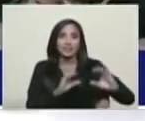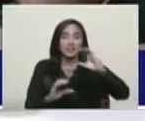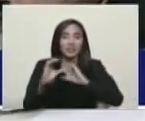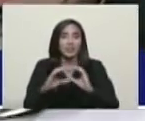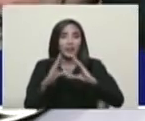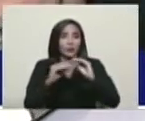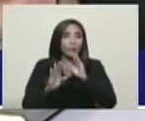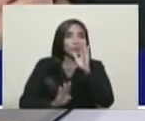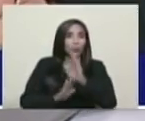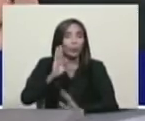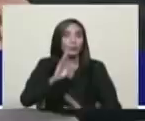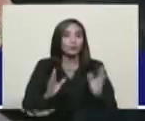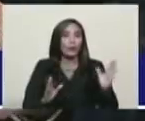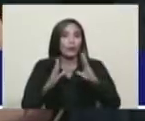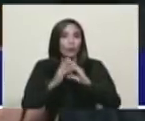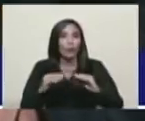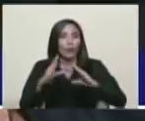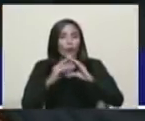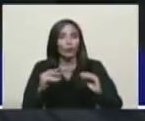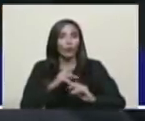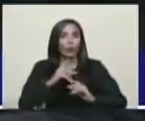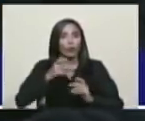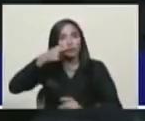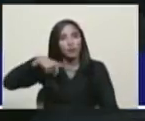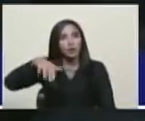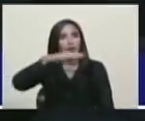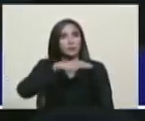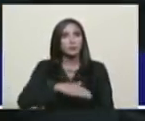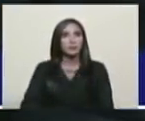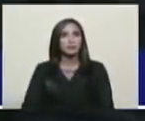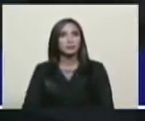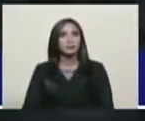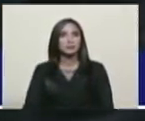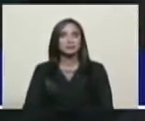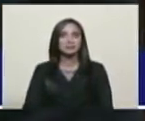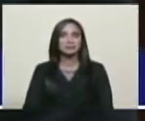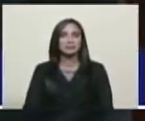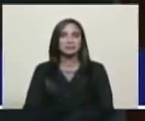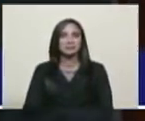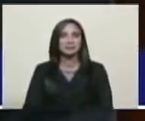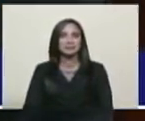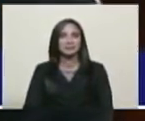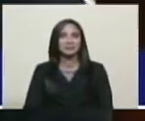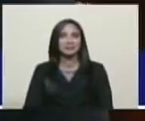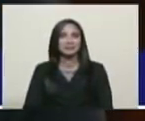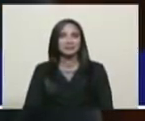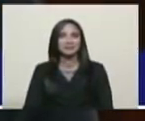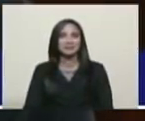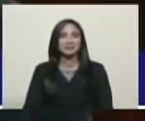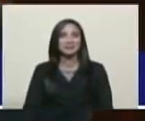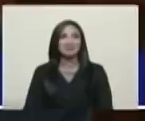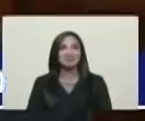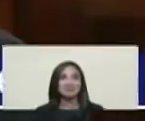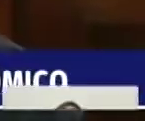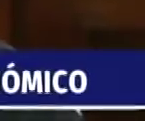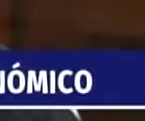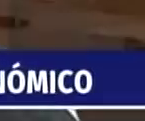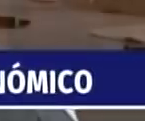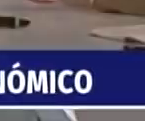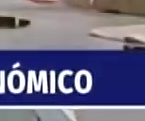del campo. ¿Cuántos veterinarios estamos forjando, formando? ¿Cuántos veterinarios necesitamos